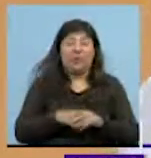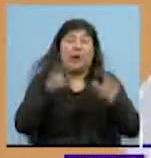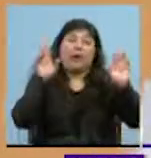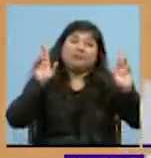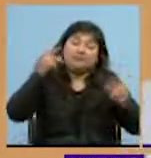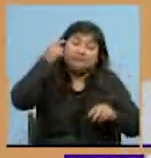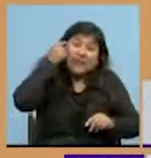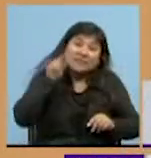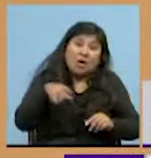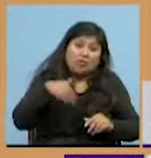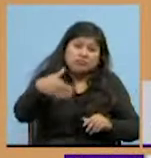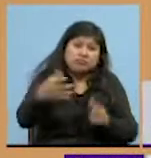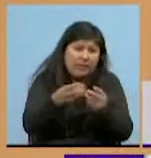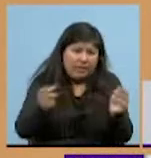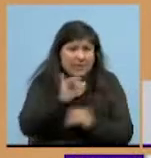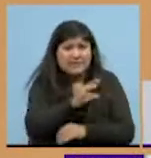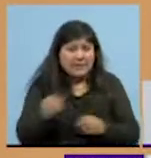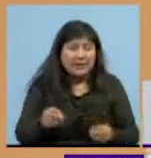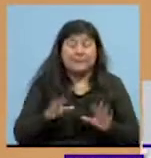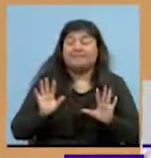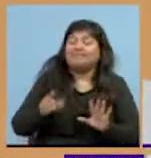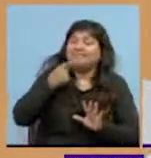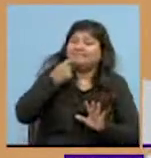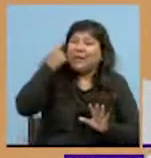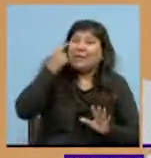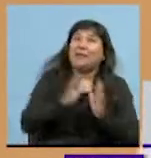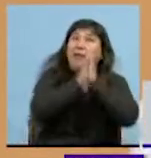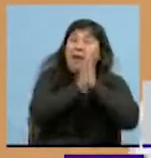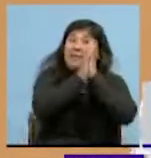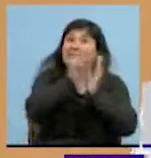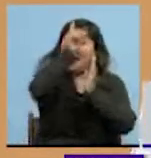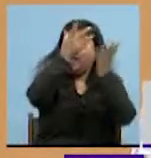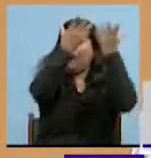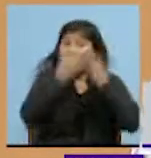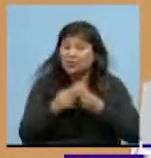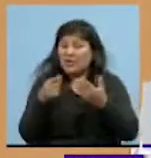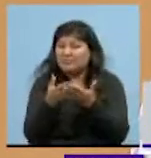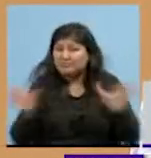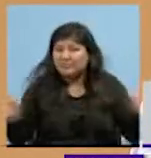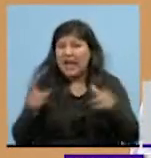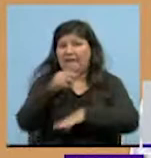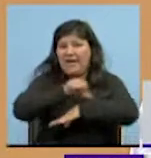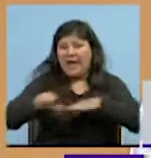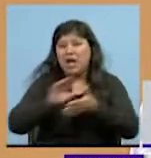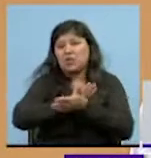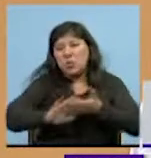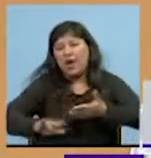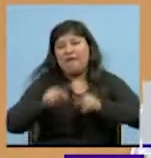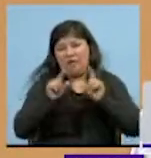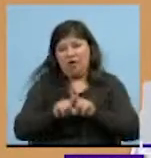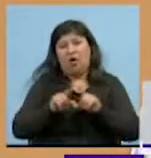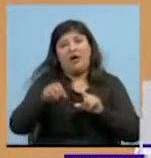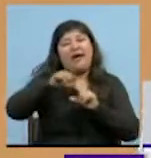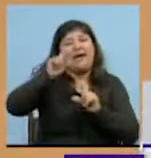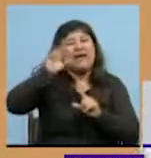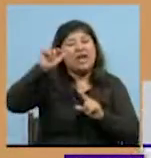Fecha. Pero sí, estamos trabajando ahora, esta semana, entre ayer y hoy, el ministro ha autorizado que